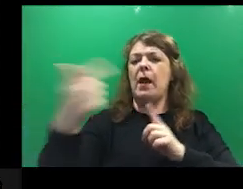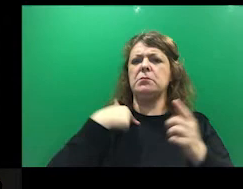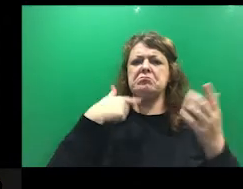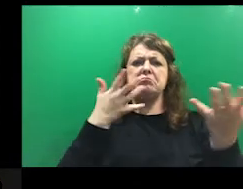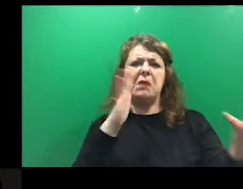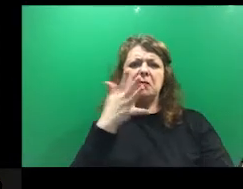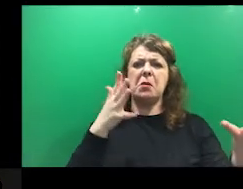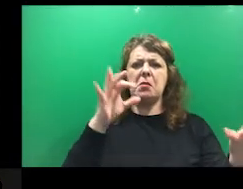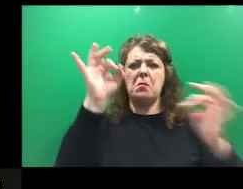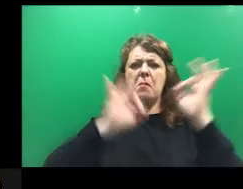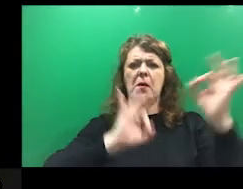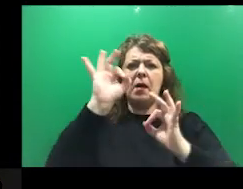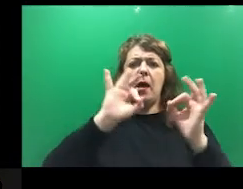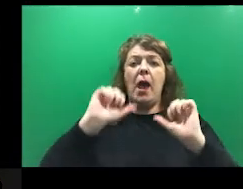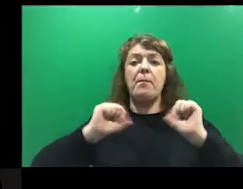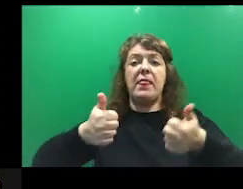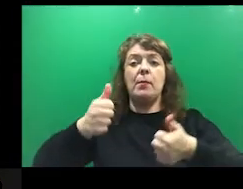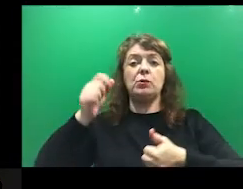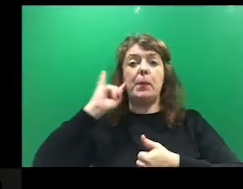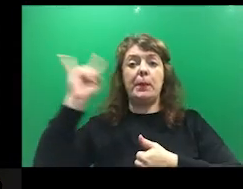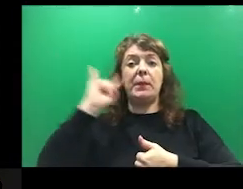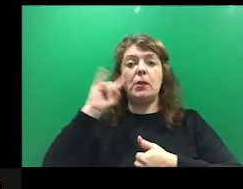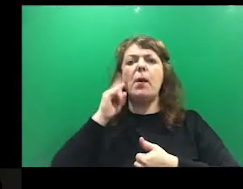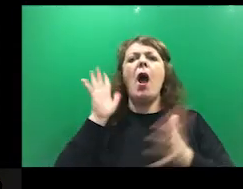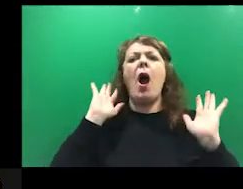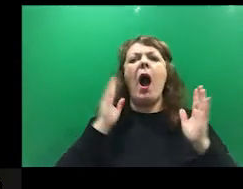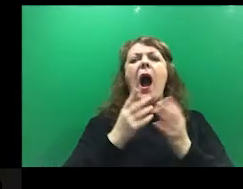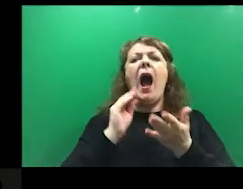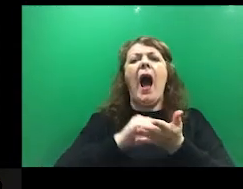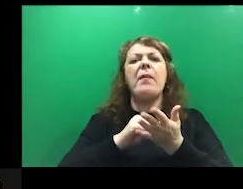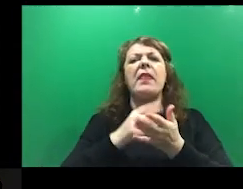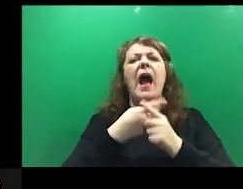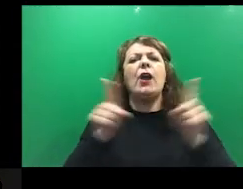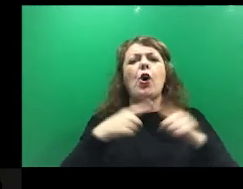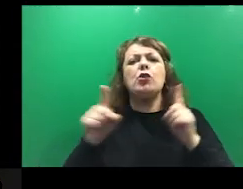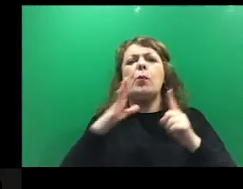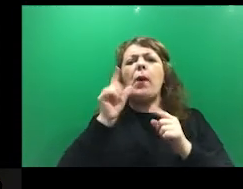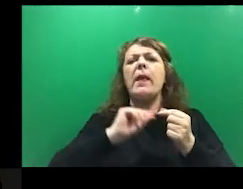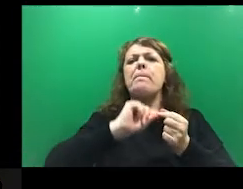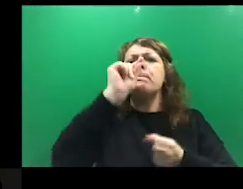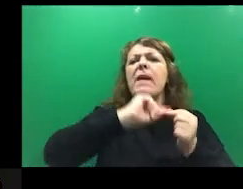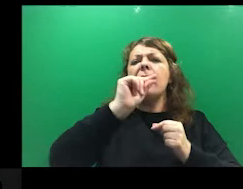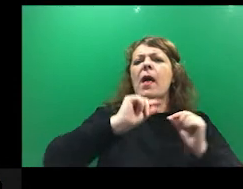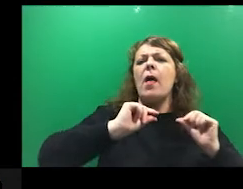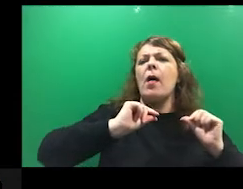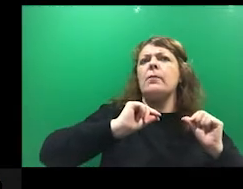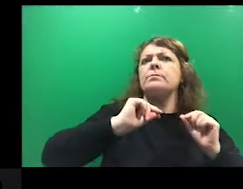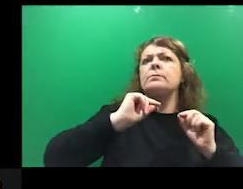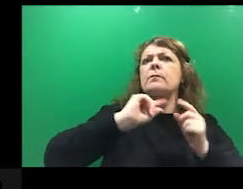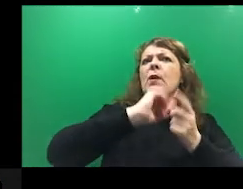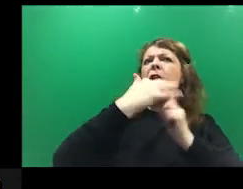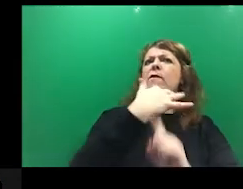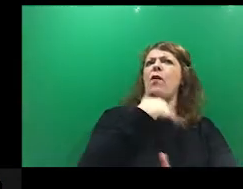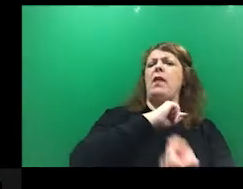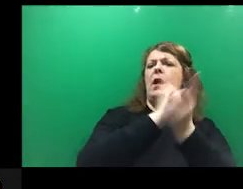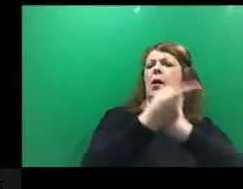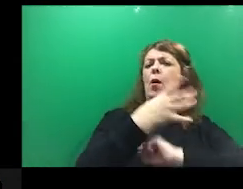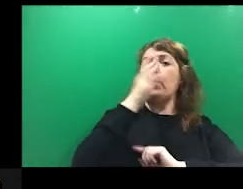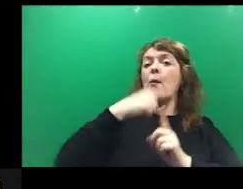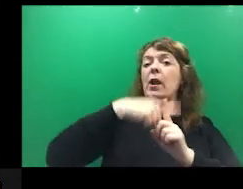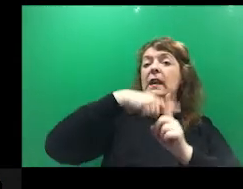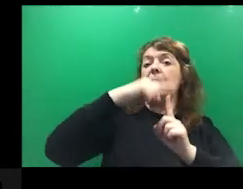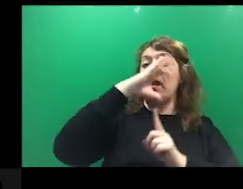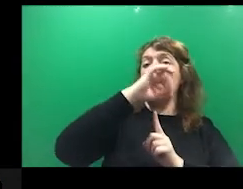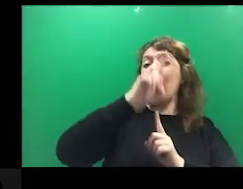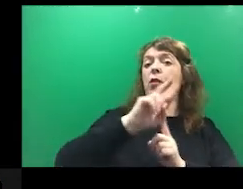otro dentro con los que estimamos y a partir de los cuales es cuando pita. Pero hay cosas que pueden cambiar las medidas iniciales. Por